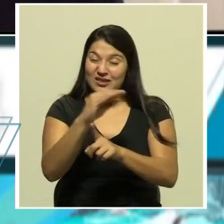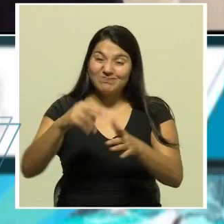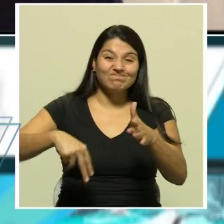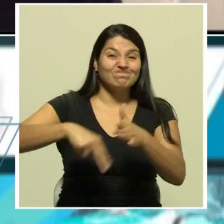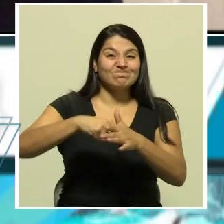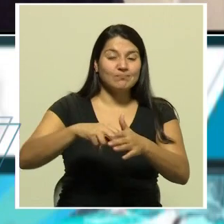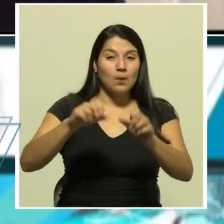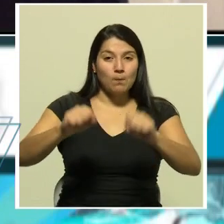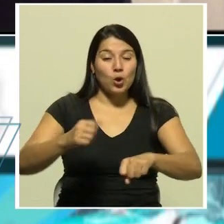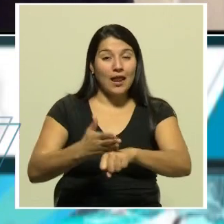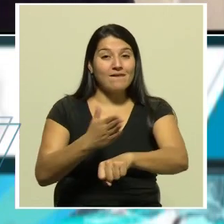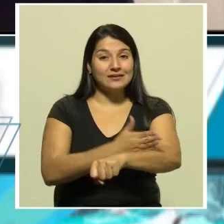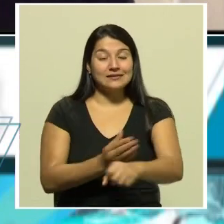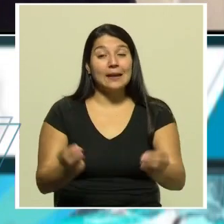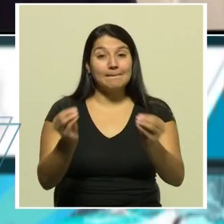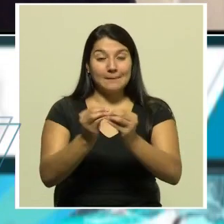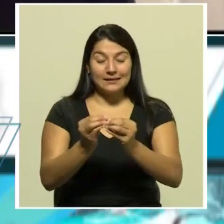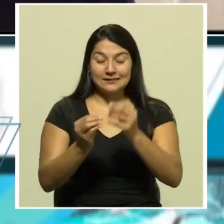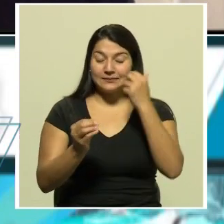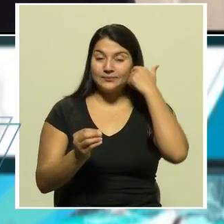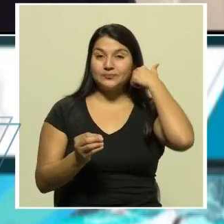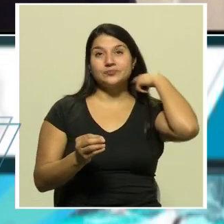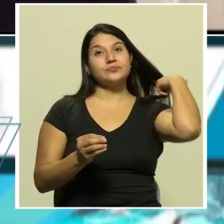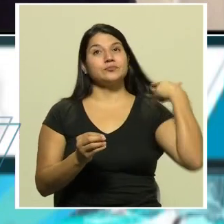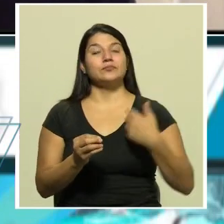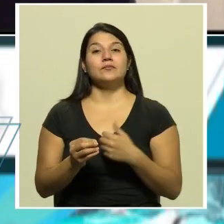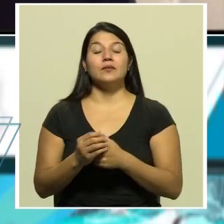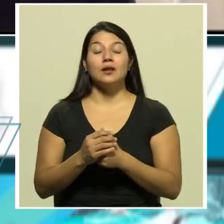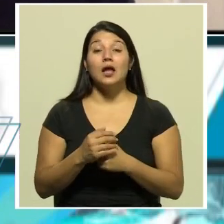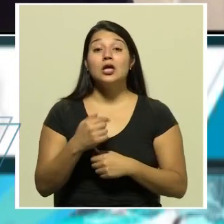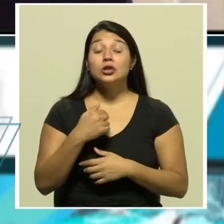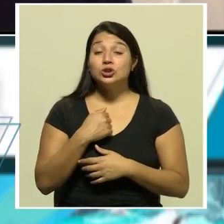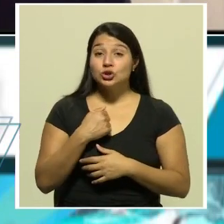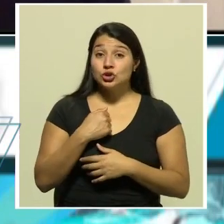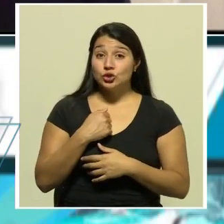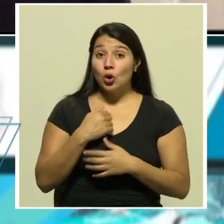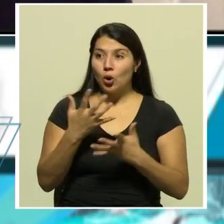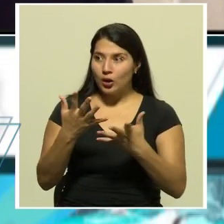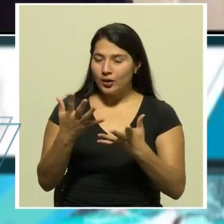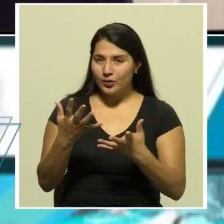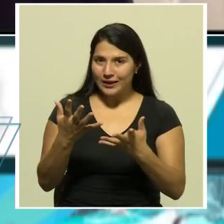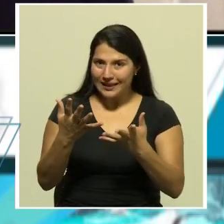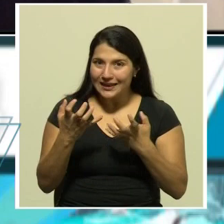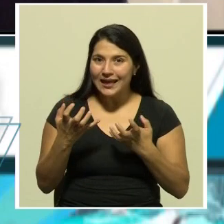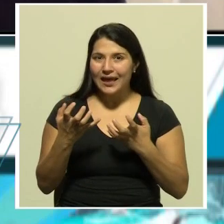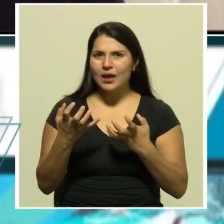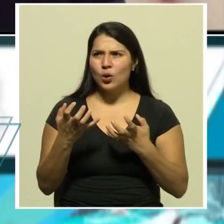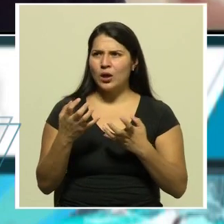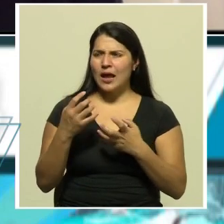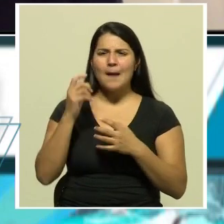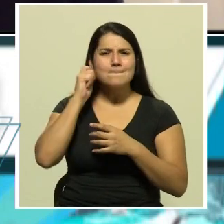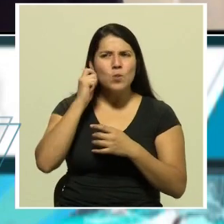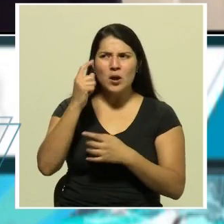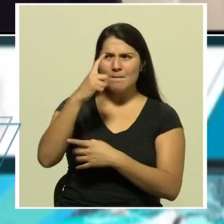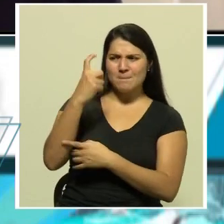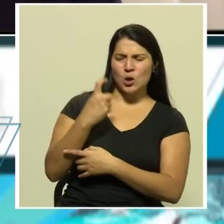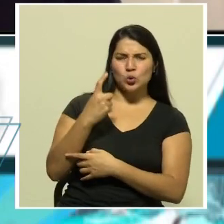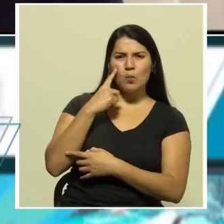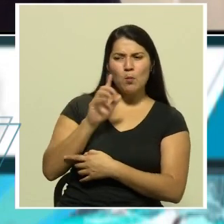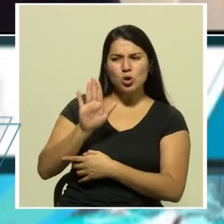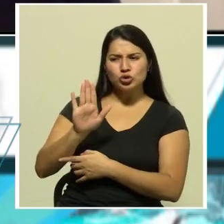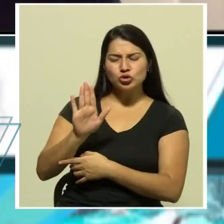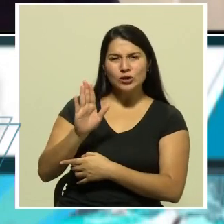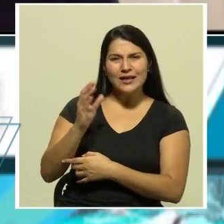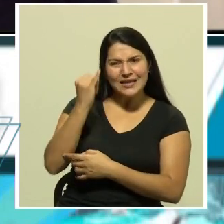avanzar más. Una de estas invitaciones es precisamente que a las mujeres se nos pregunte por nuestras ideas, por nuestros ideales, por